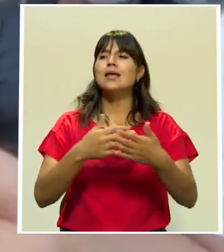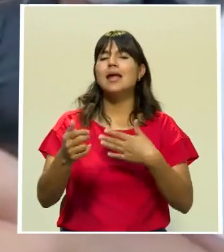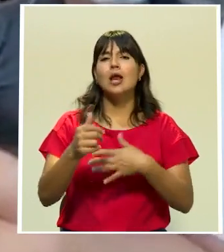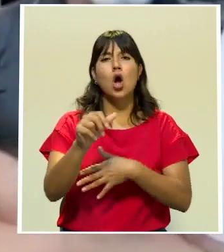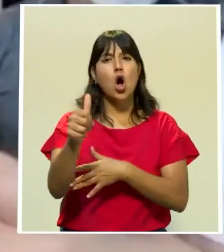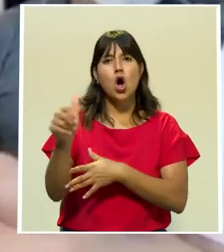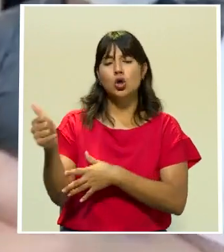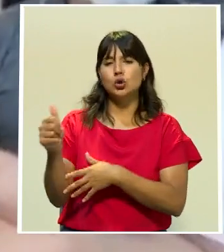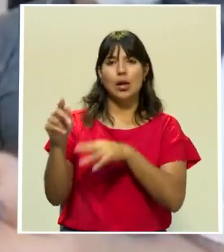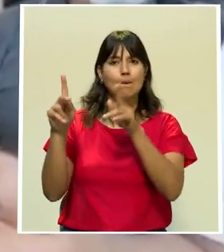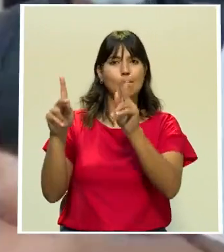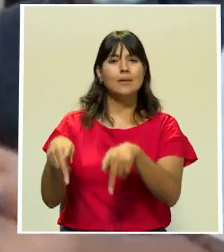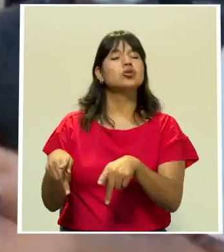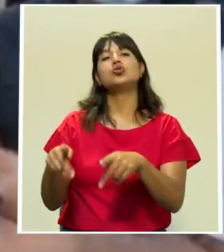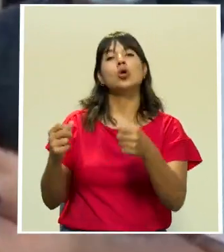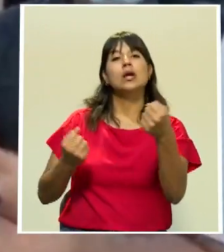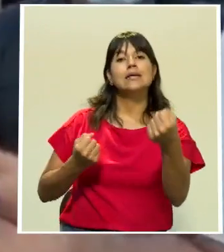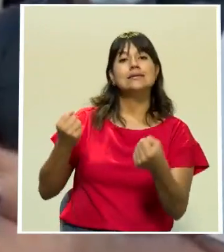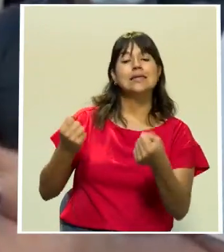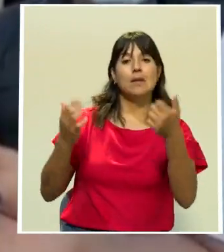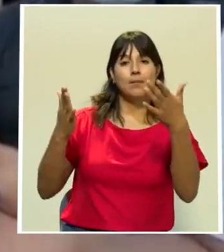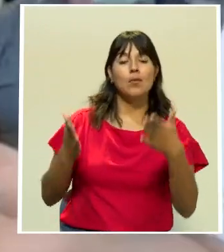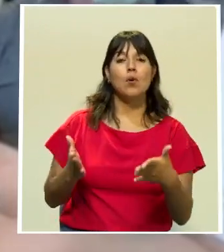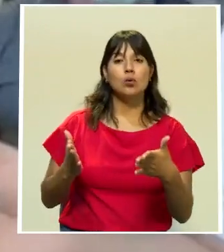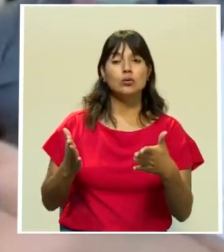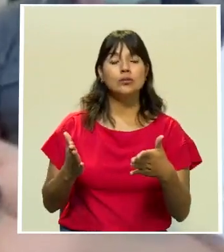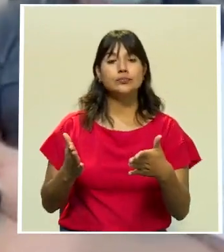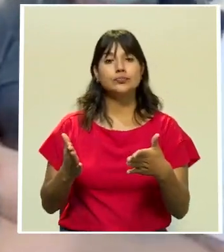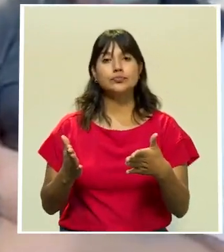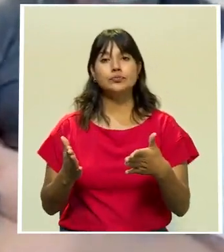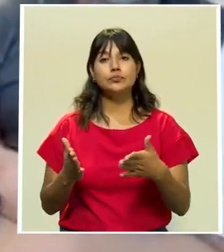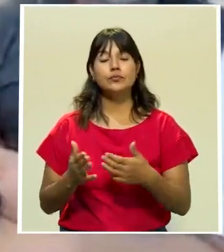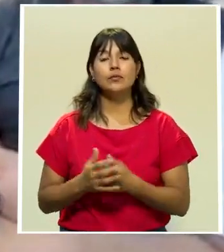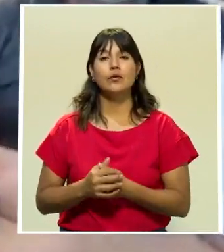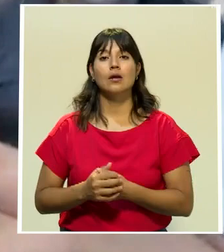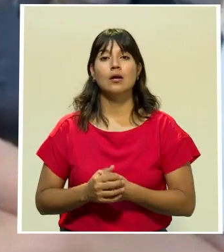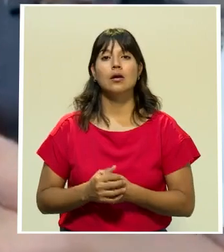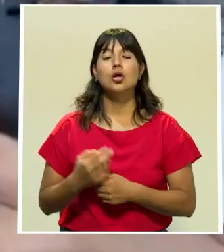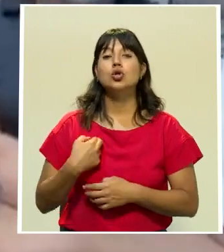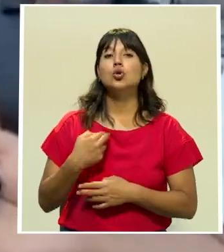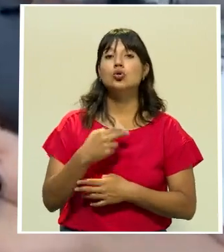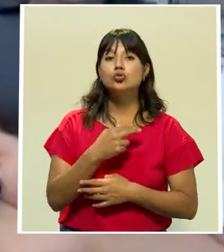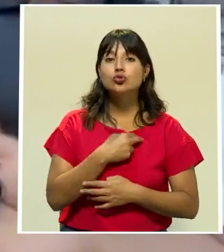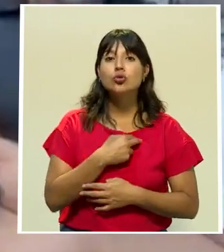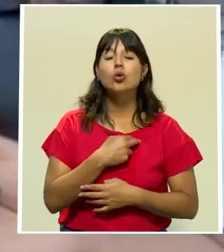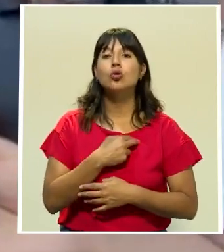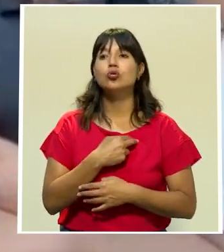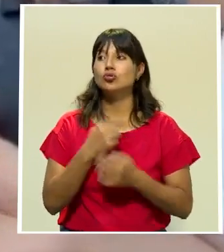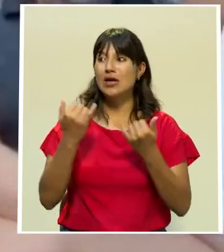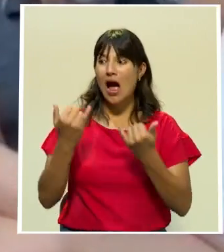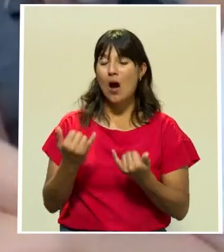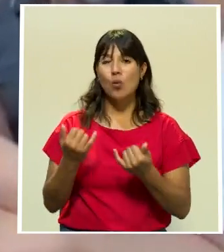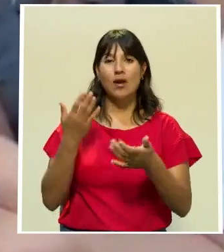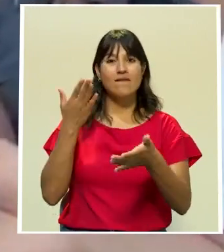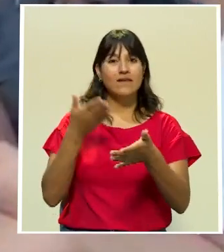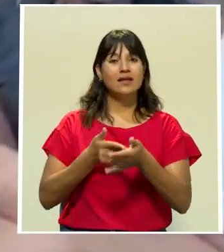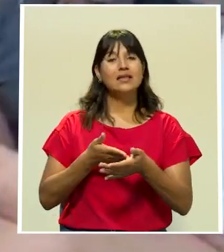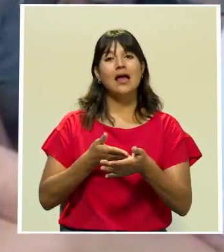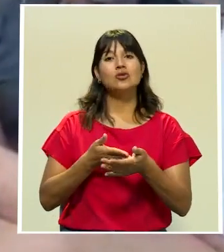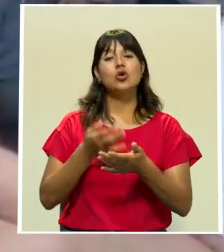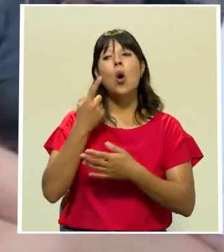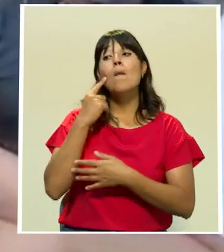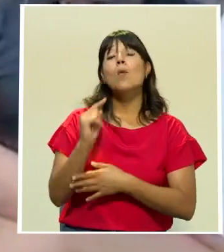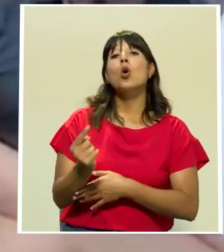libre y comerciantes de los países que nosotros le llevamos mercancía, estamos siendo perjudicados por